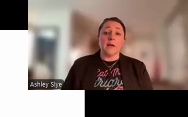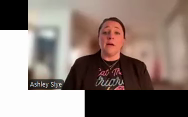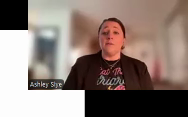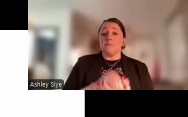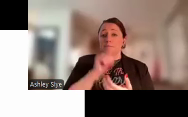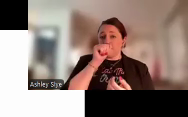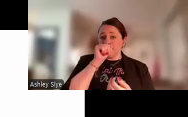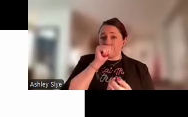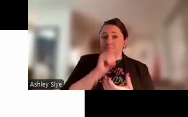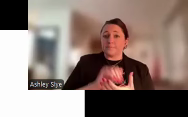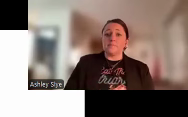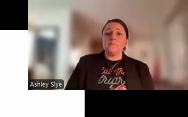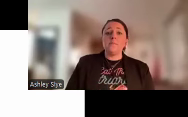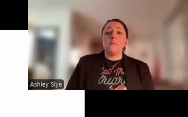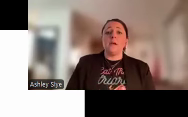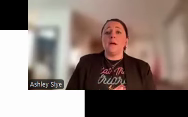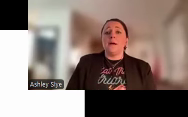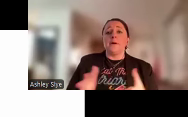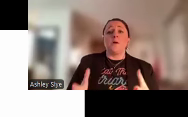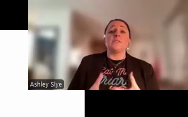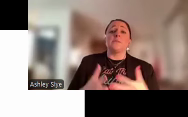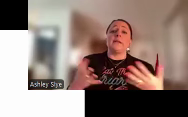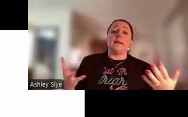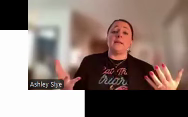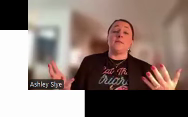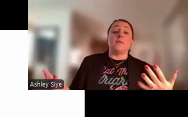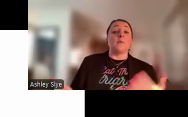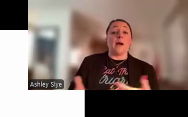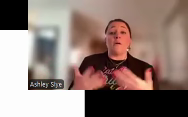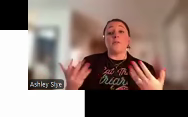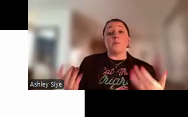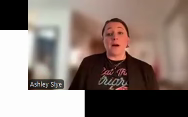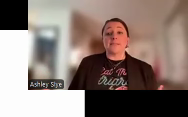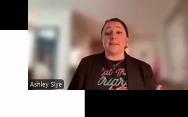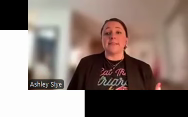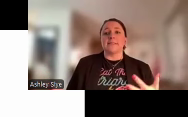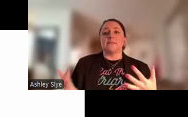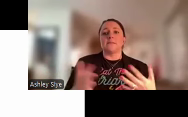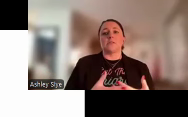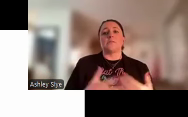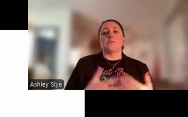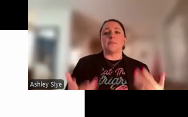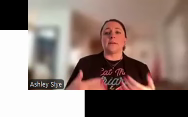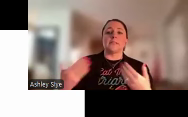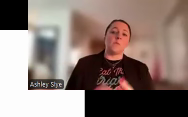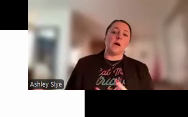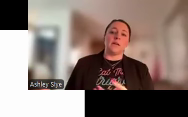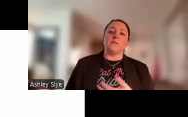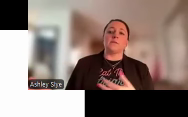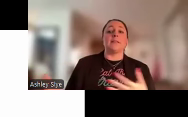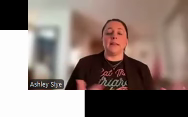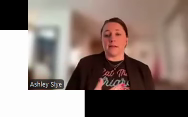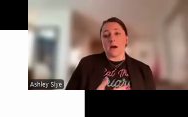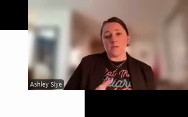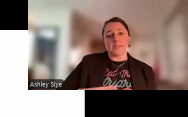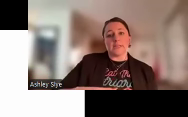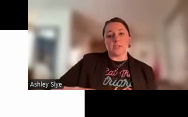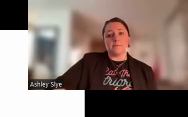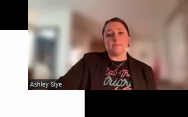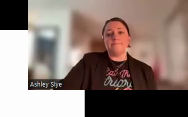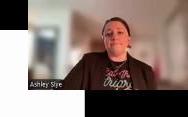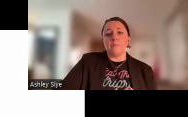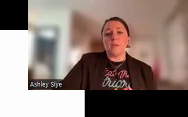una guía. Entonces, a veces ayudan a pensar en cosas que a lo mejor el sobreviviente no ha considerado,